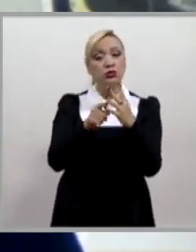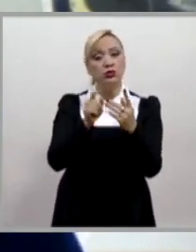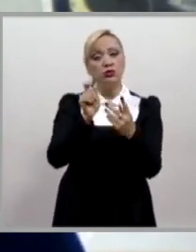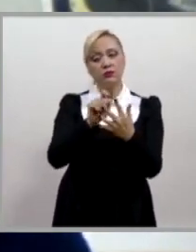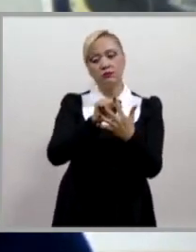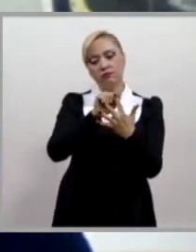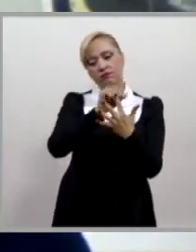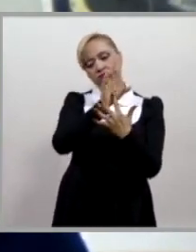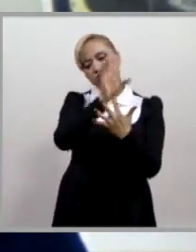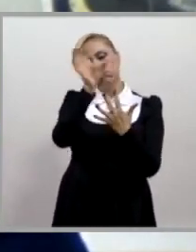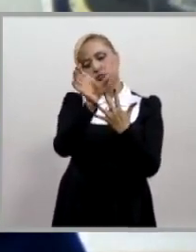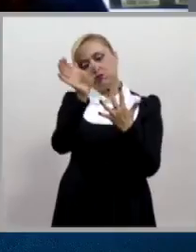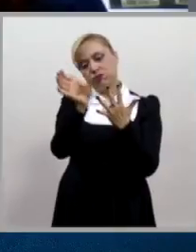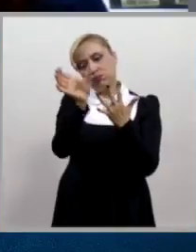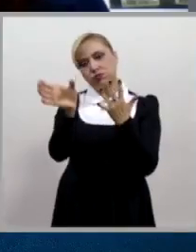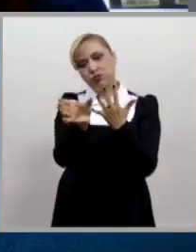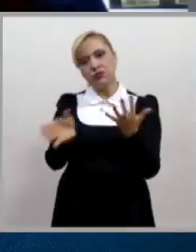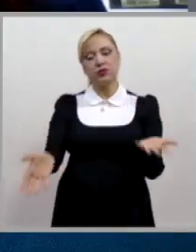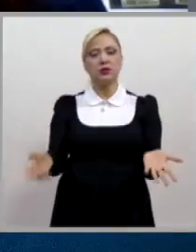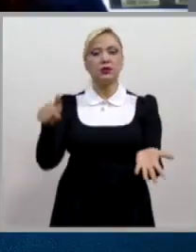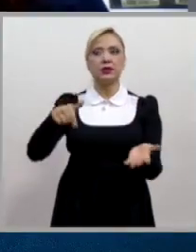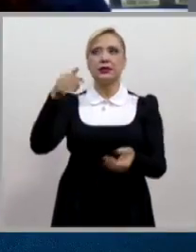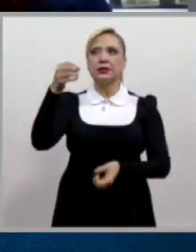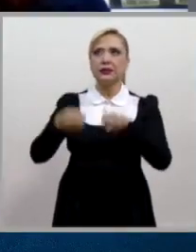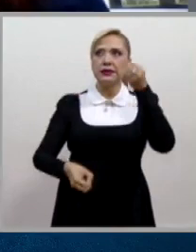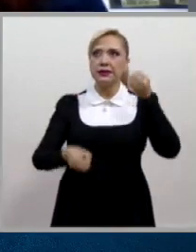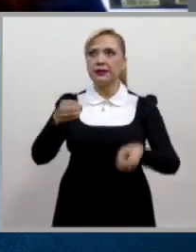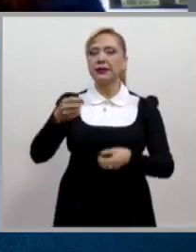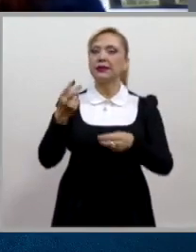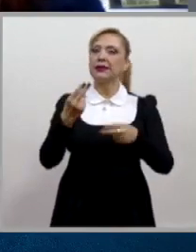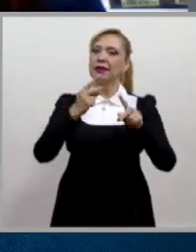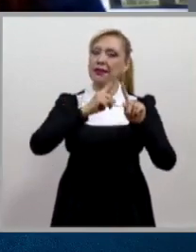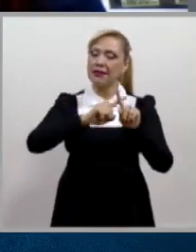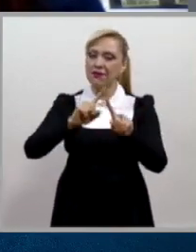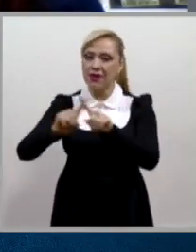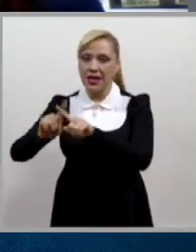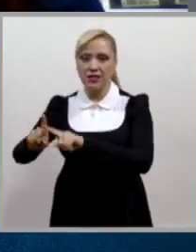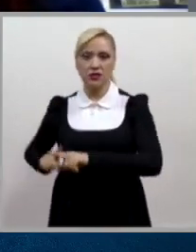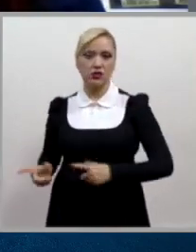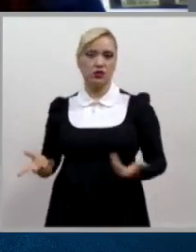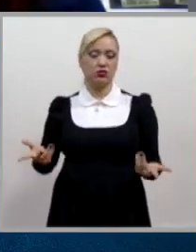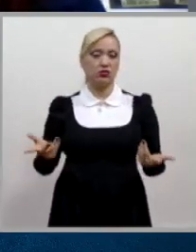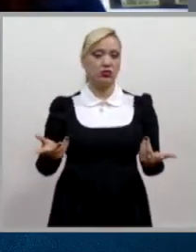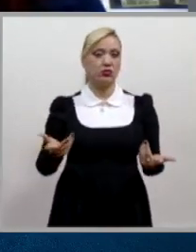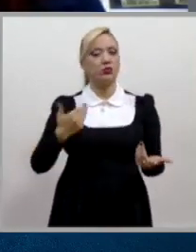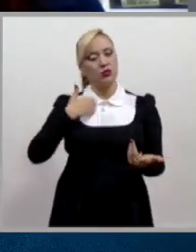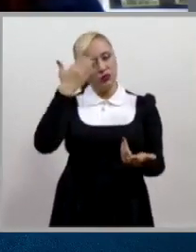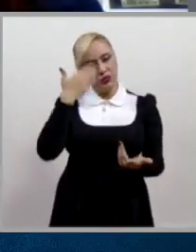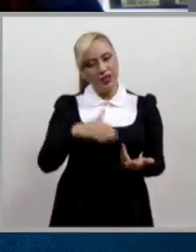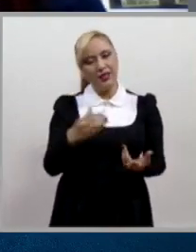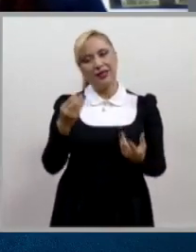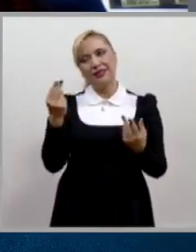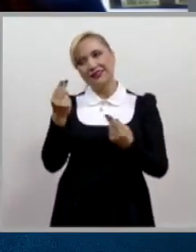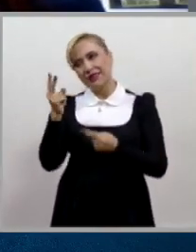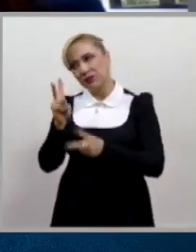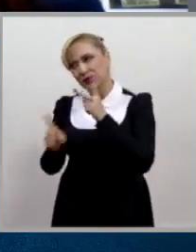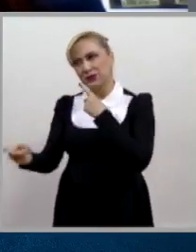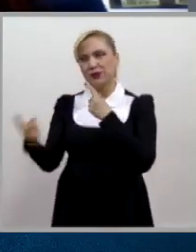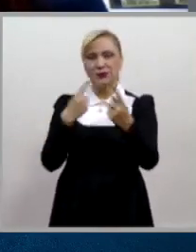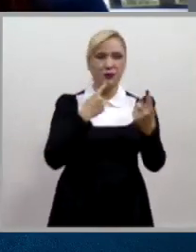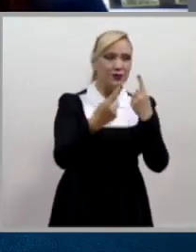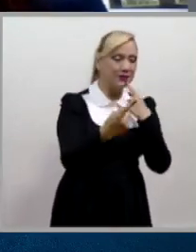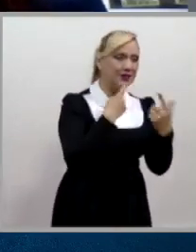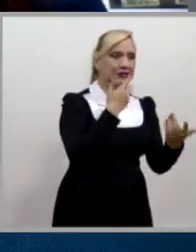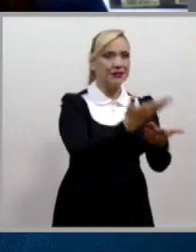habría que plantear, cómo hacer los poderes judiciales más diversos. Sé que esto viene también con esta discusión que mucha gente plantea de, bueno, ¿por